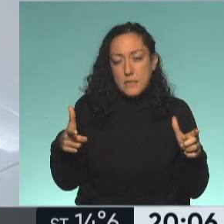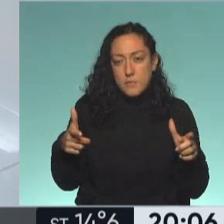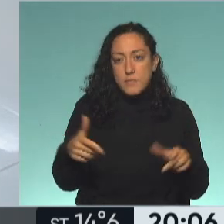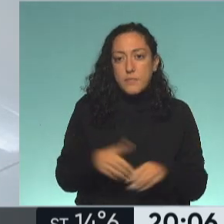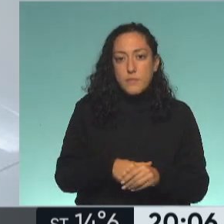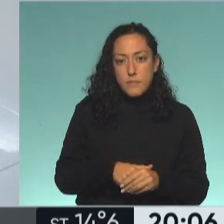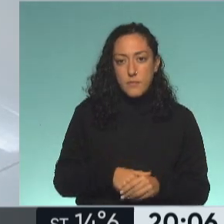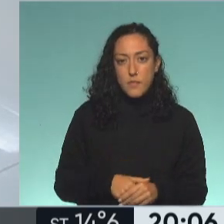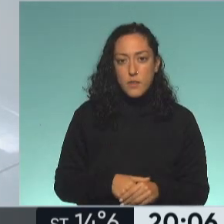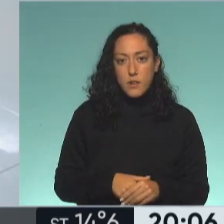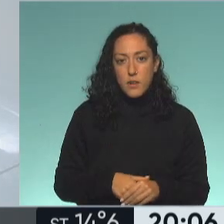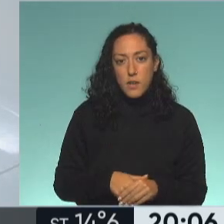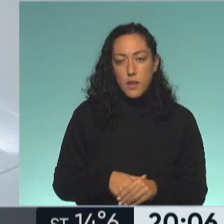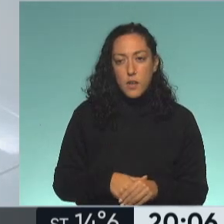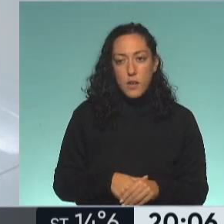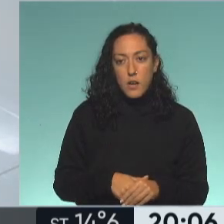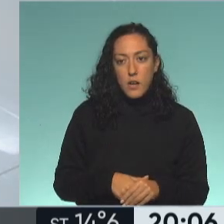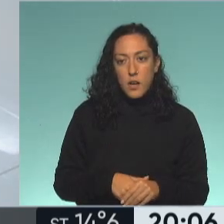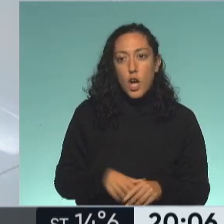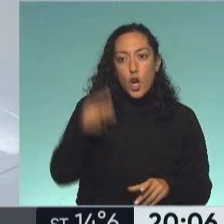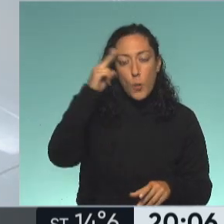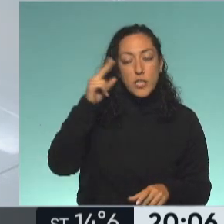restantes, o las anteriores, mejor dicho,